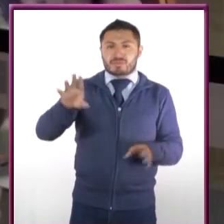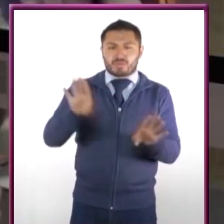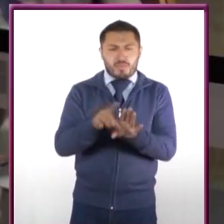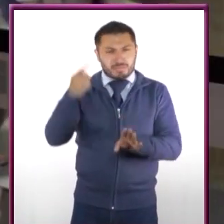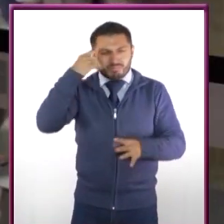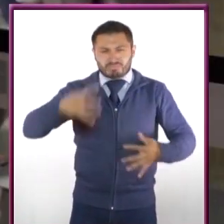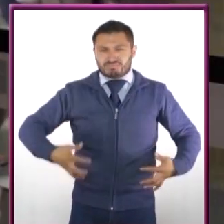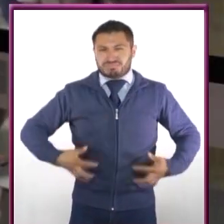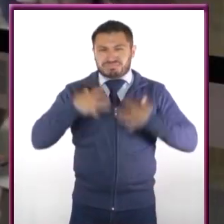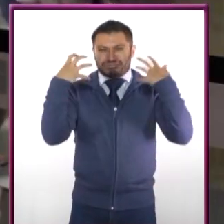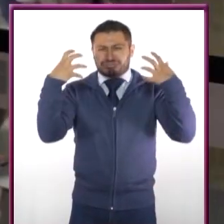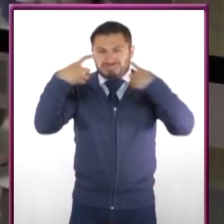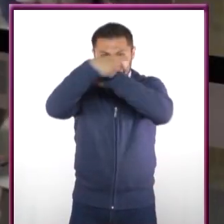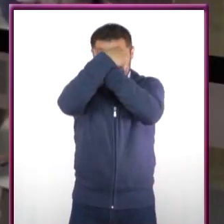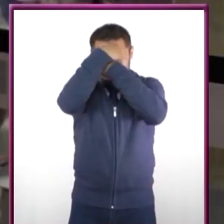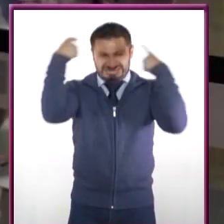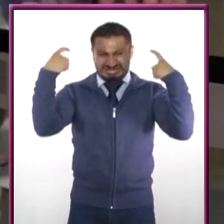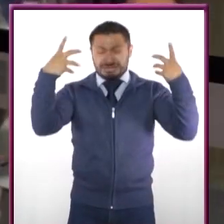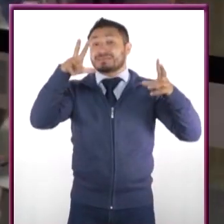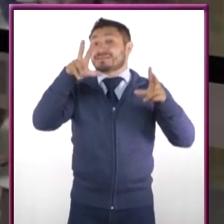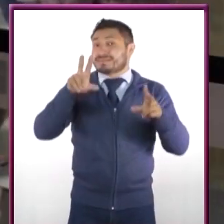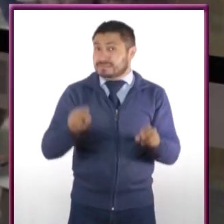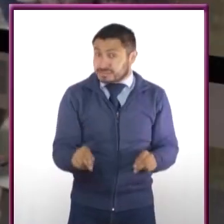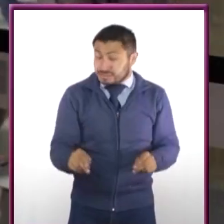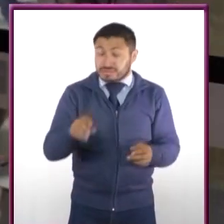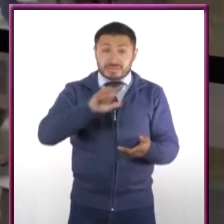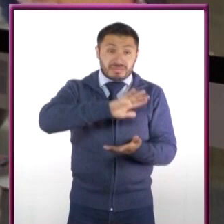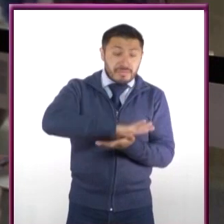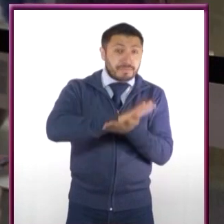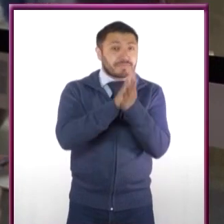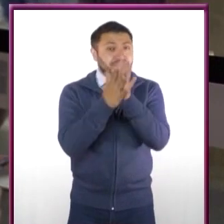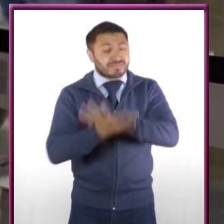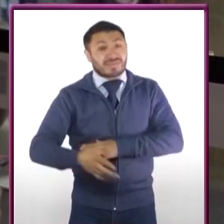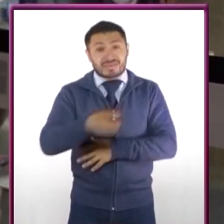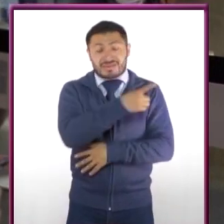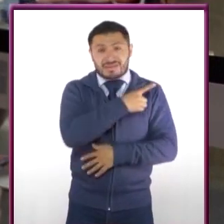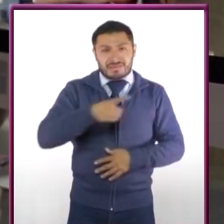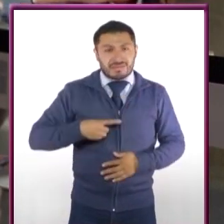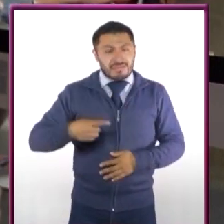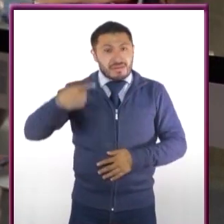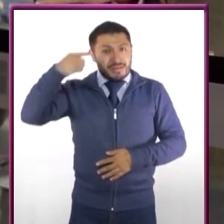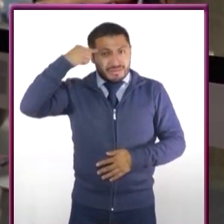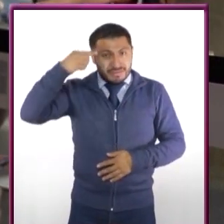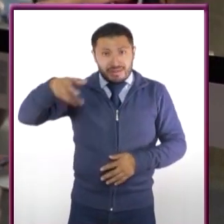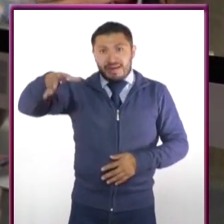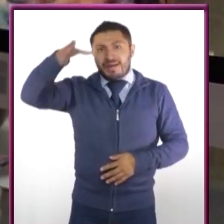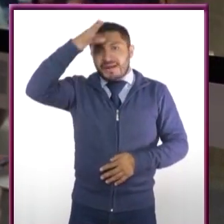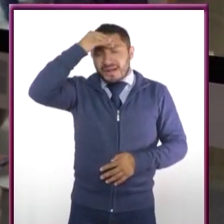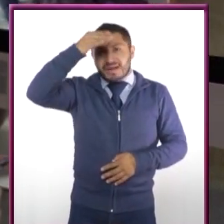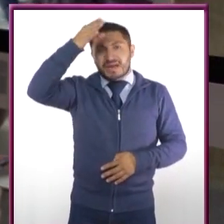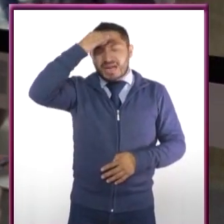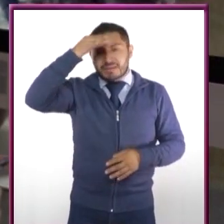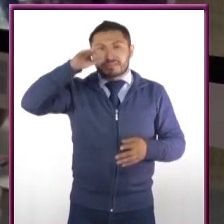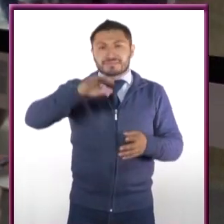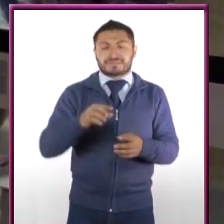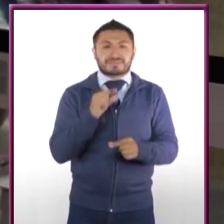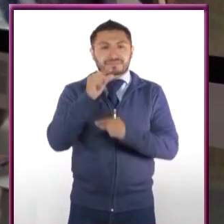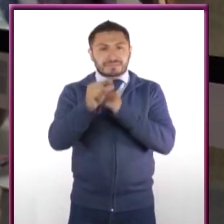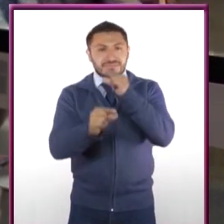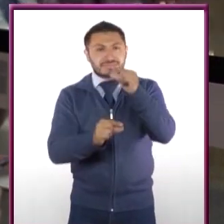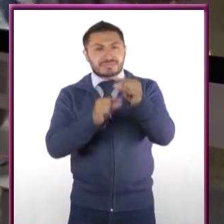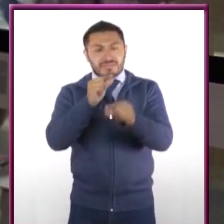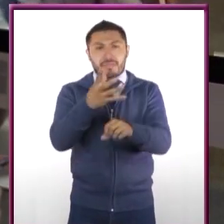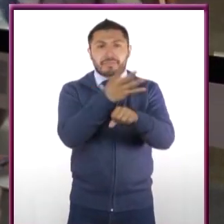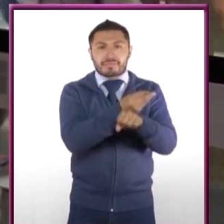ira ahí encima, ¿no? Todo el tiempo. Cuando más bien si uno aprende a dominar estas emociones, puede irse quitando